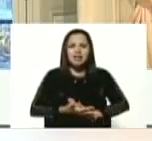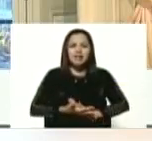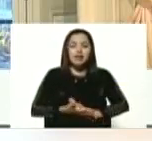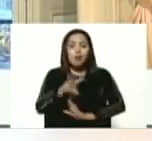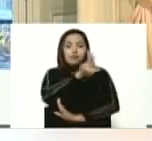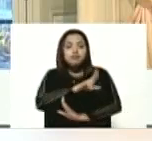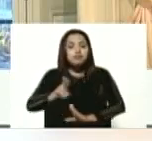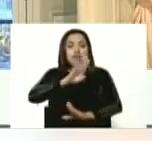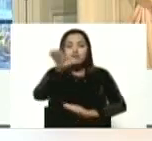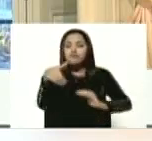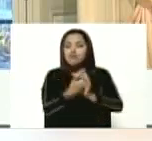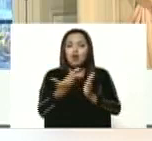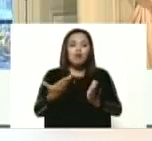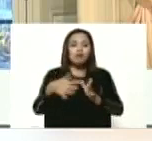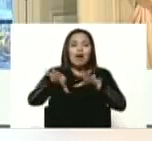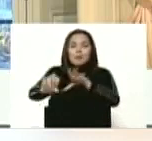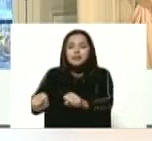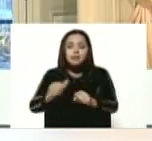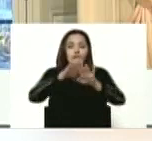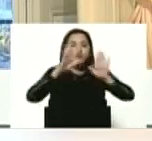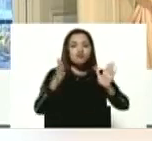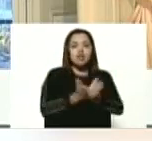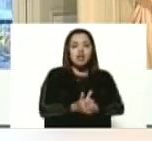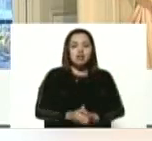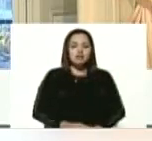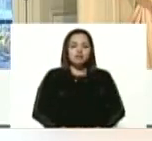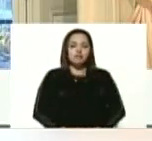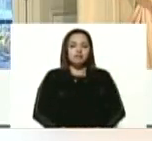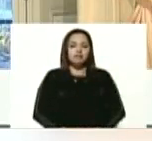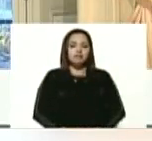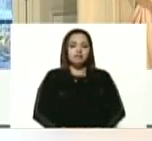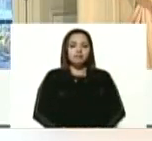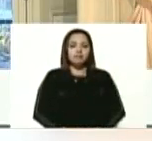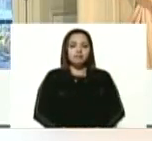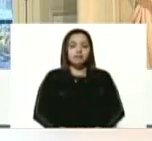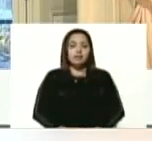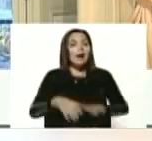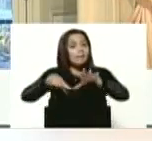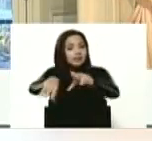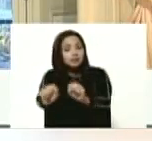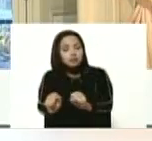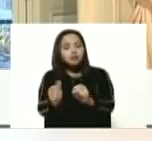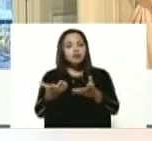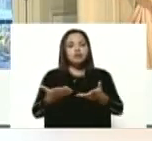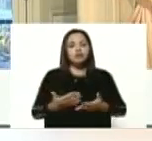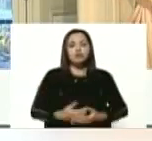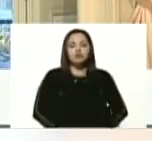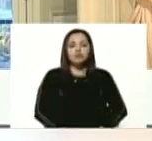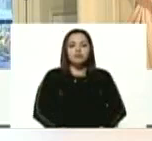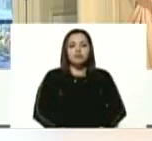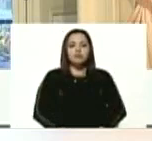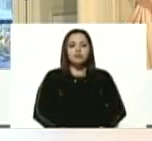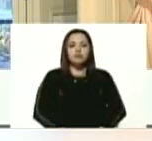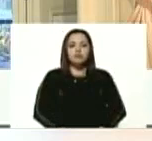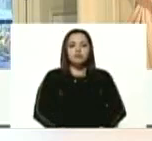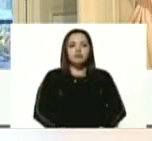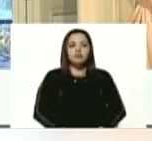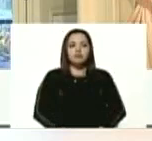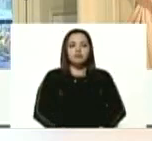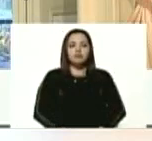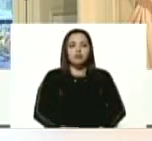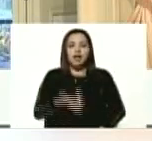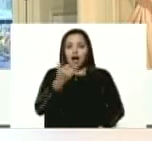del capitalismo voraz mundial. Es el capitalismo, Castro Sotelo, el que